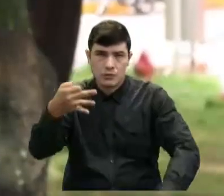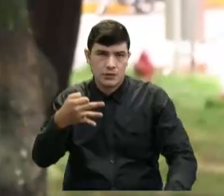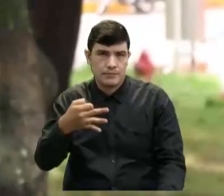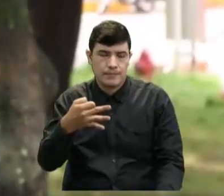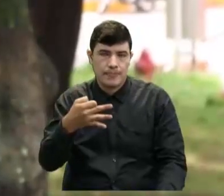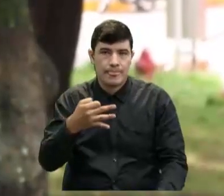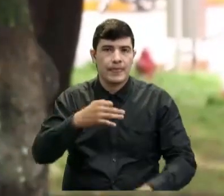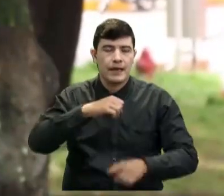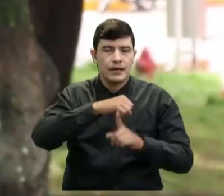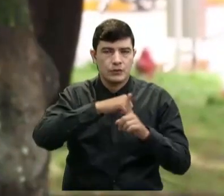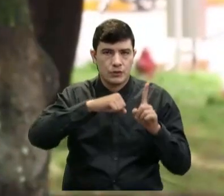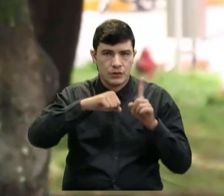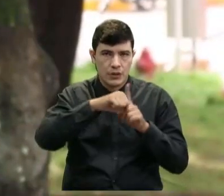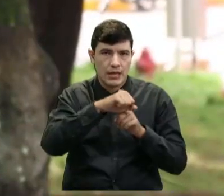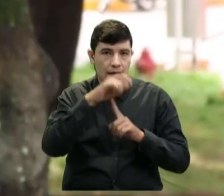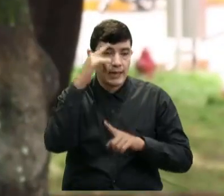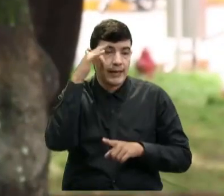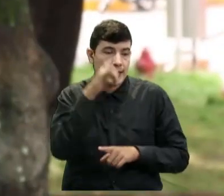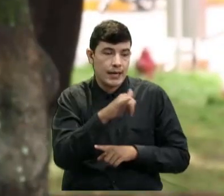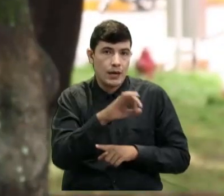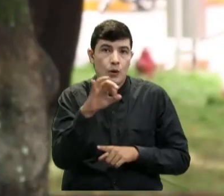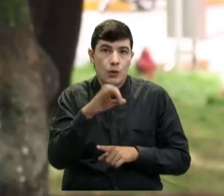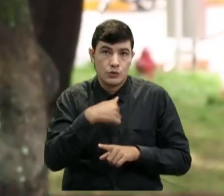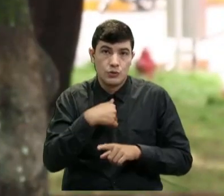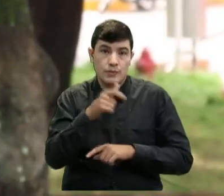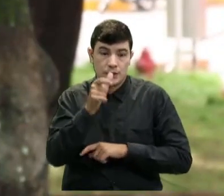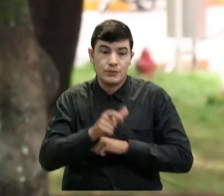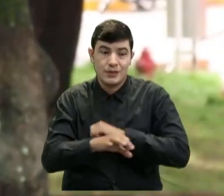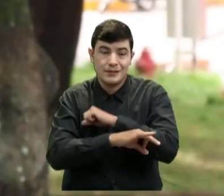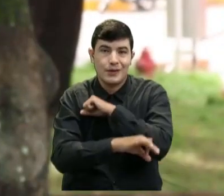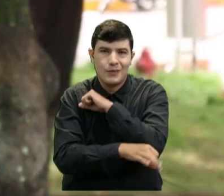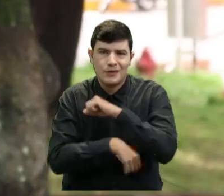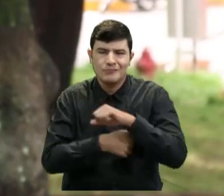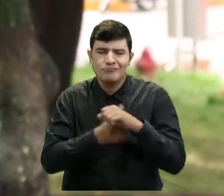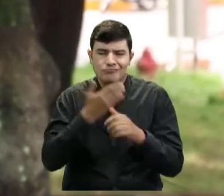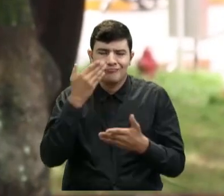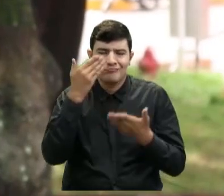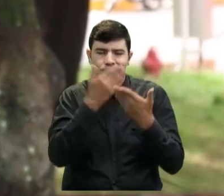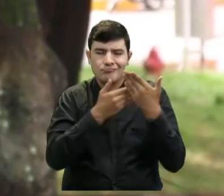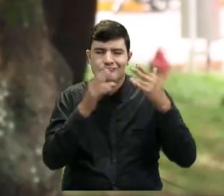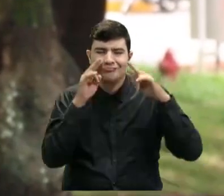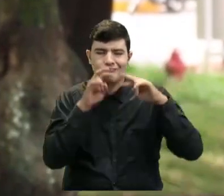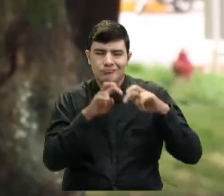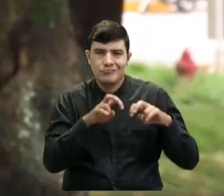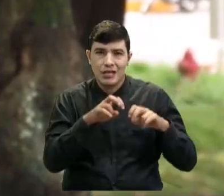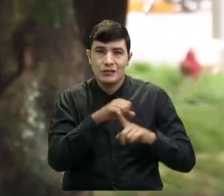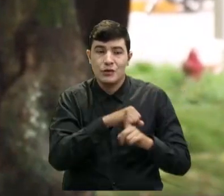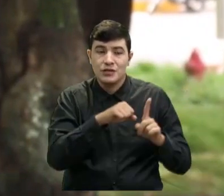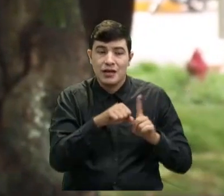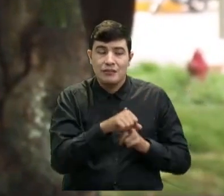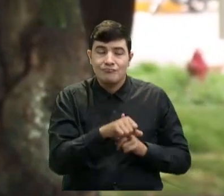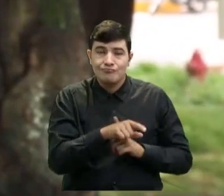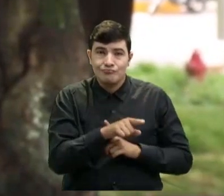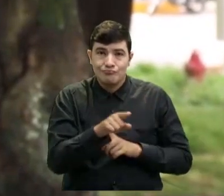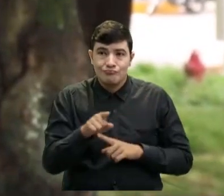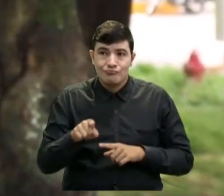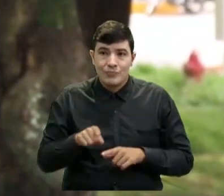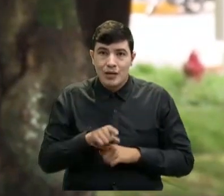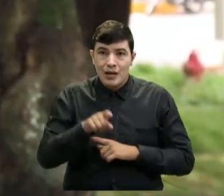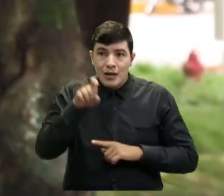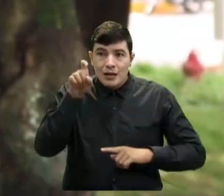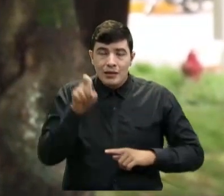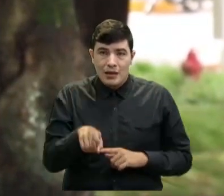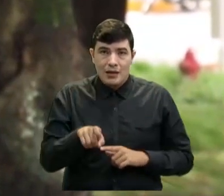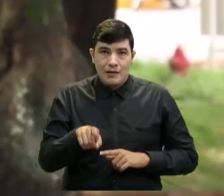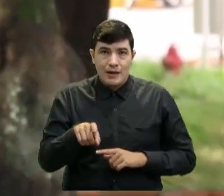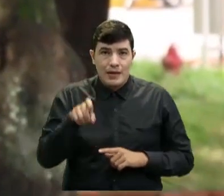y como psicóloga estoy fielmente convencida, de que debemos también lidiar con todo el problema de